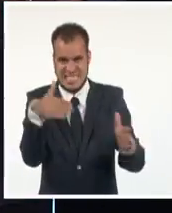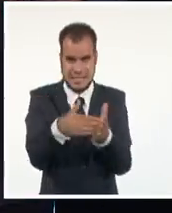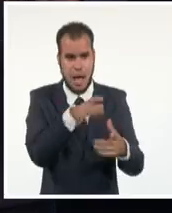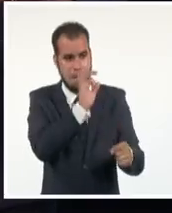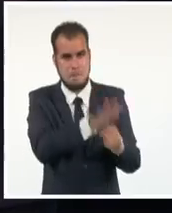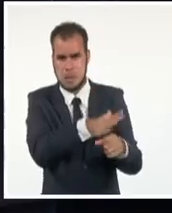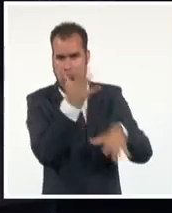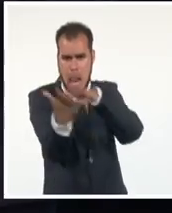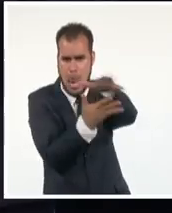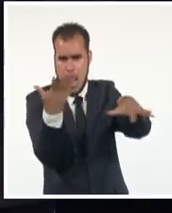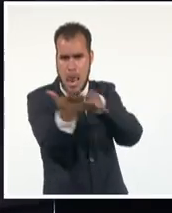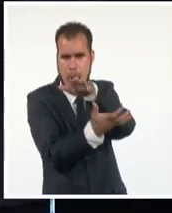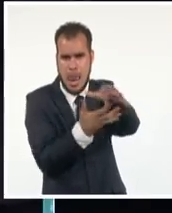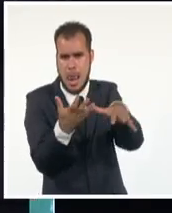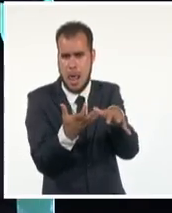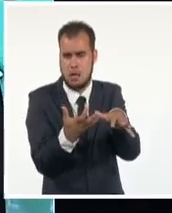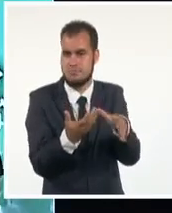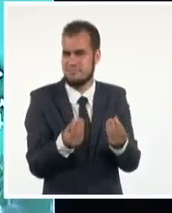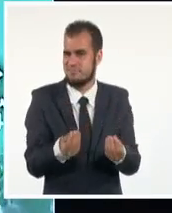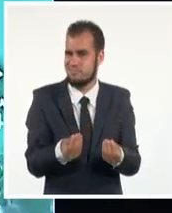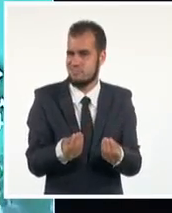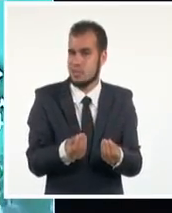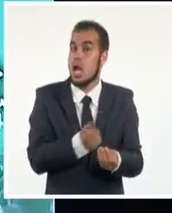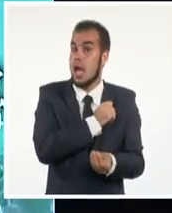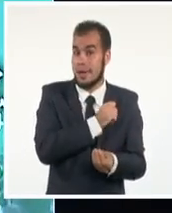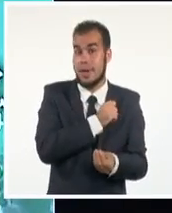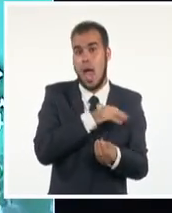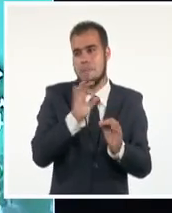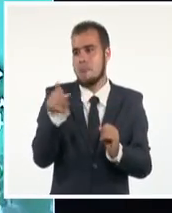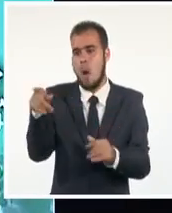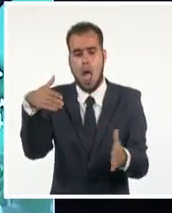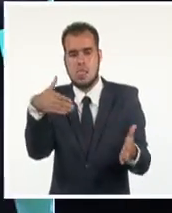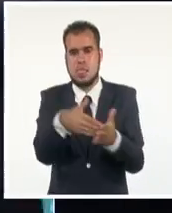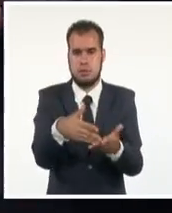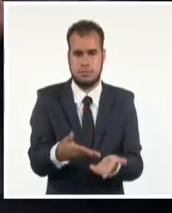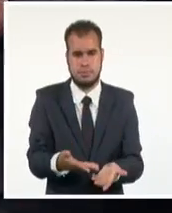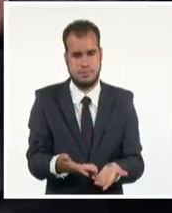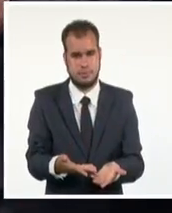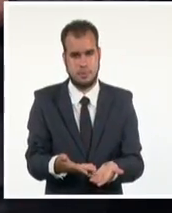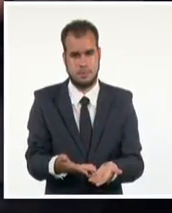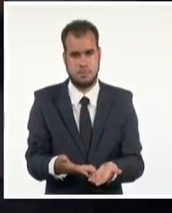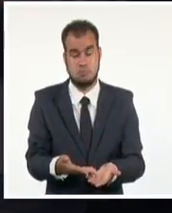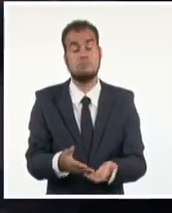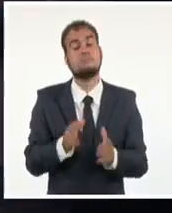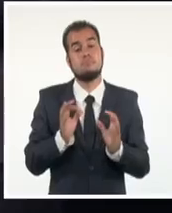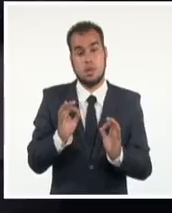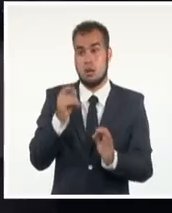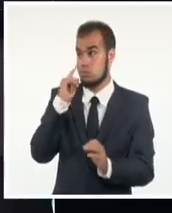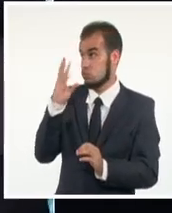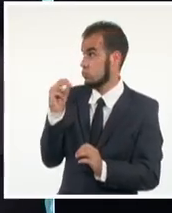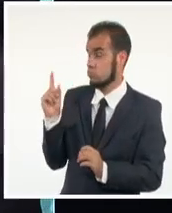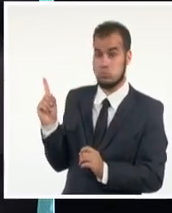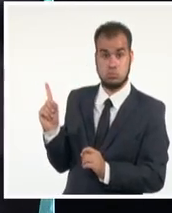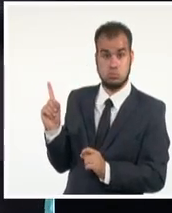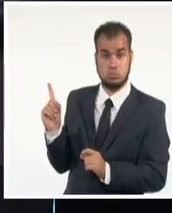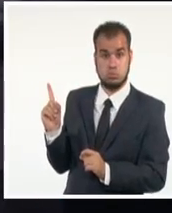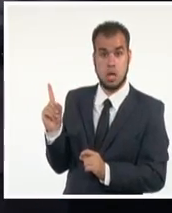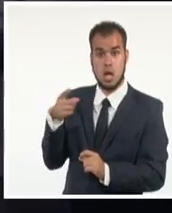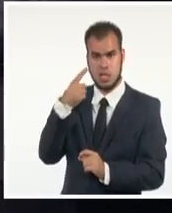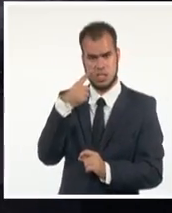se ha intentado llevar a la práctica, pero al final no hay ninguna norma vinculante de derecho internacional que la